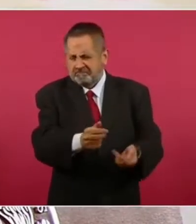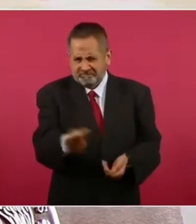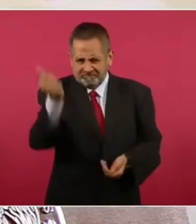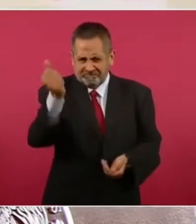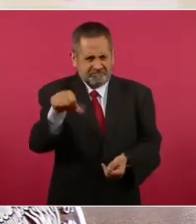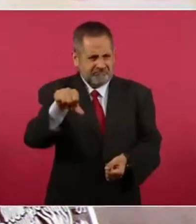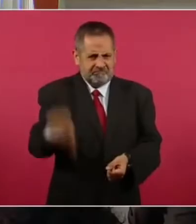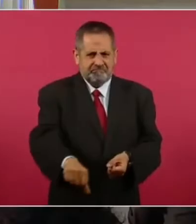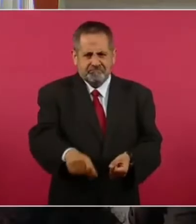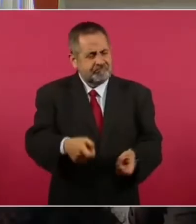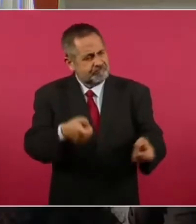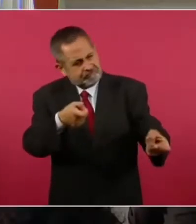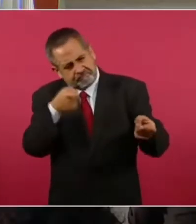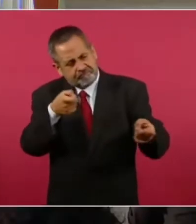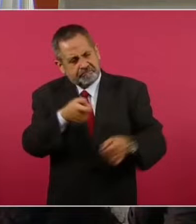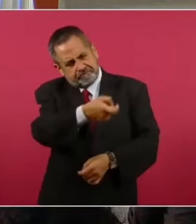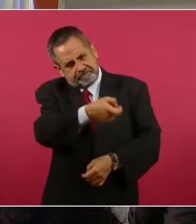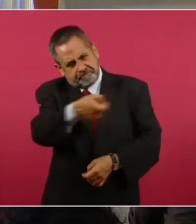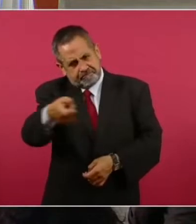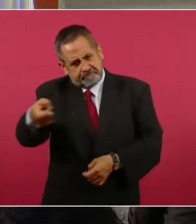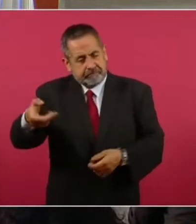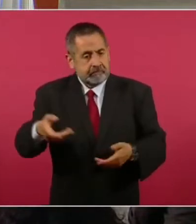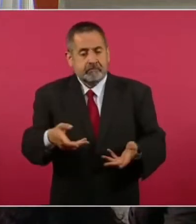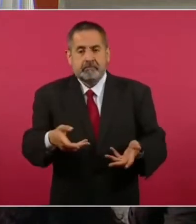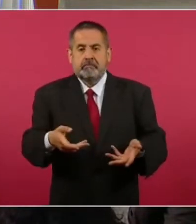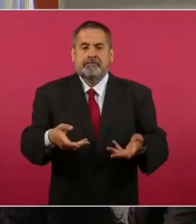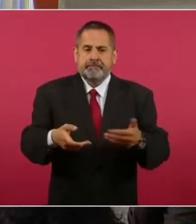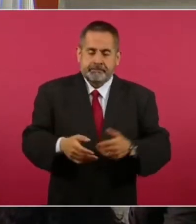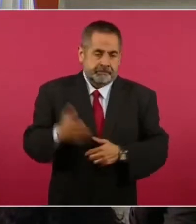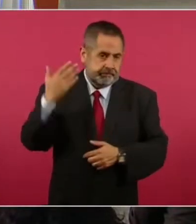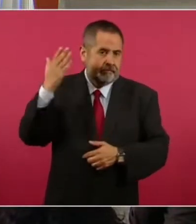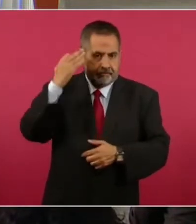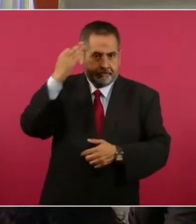Y ahí vamos de nuevo a poner